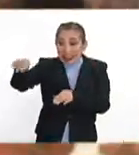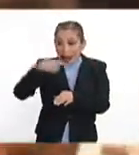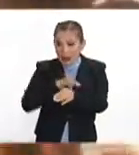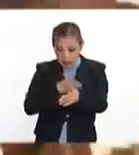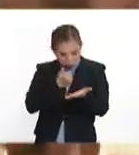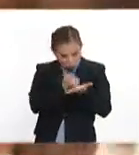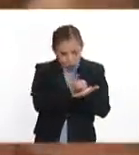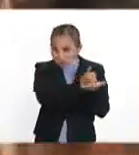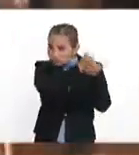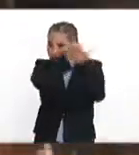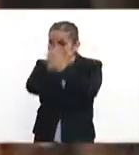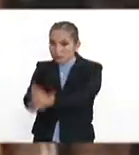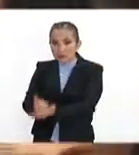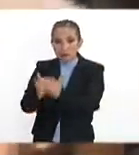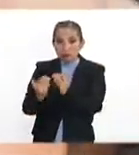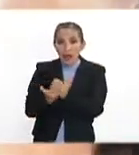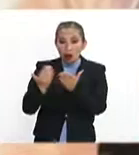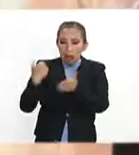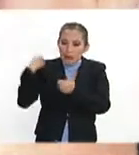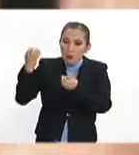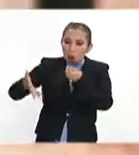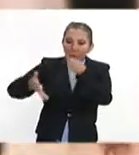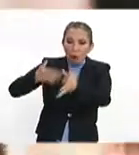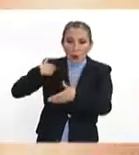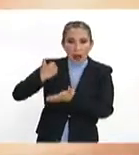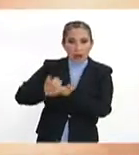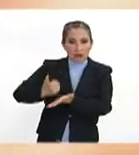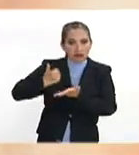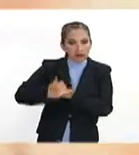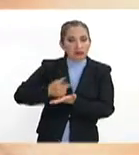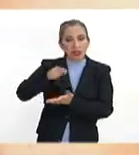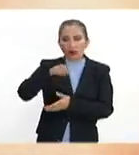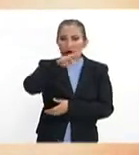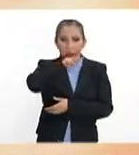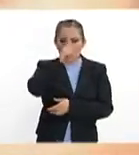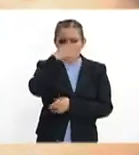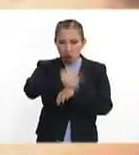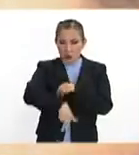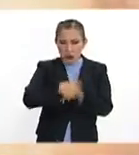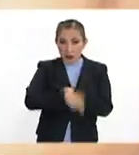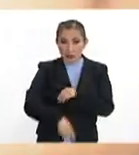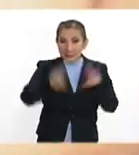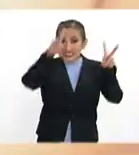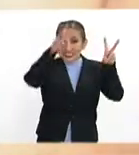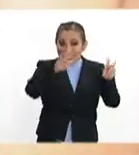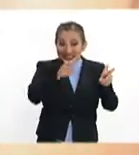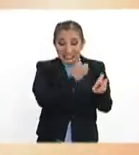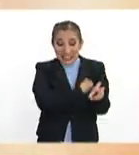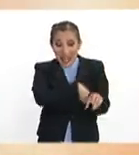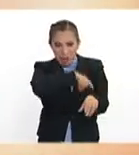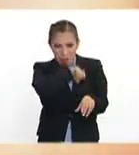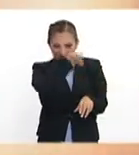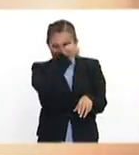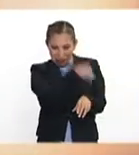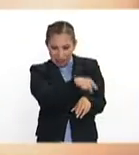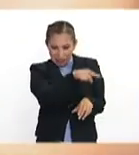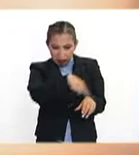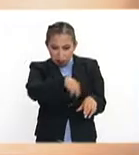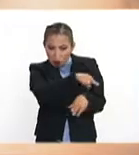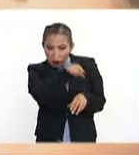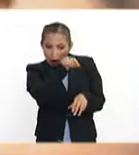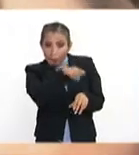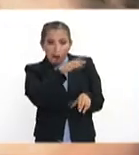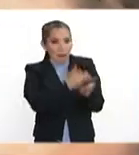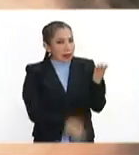a sus mínimos históricos. Y quisiera yo compartir, por ejemplo, muy rápido una cifra. En materia de salud, que es